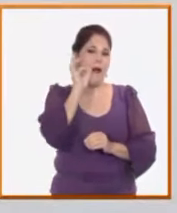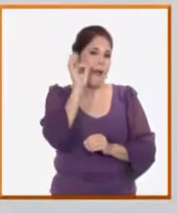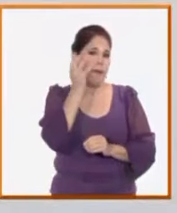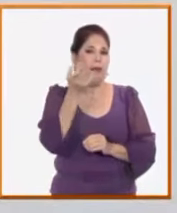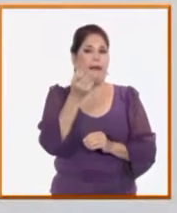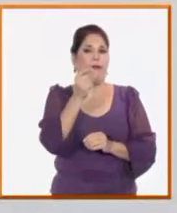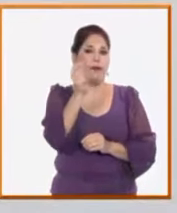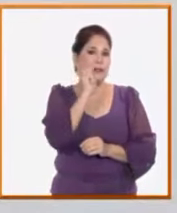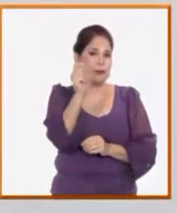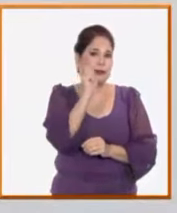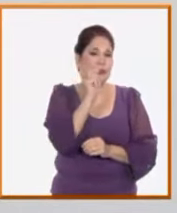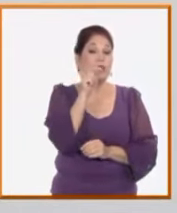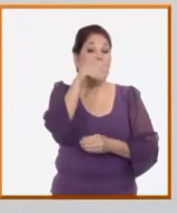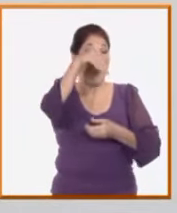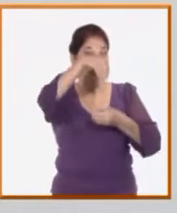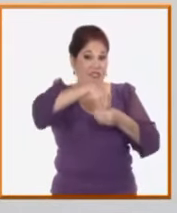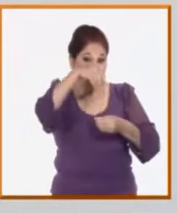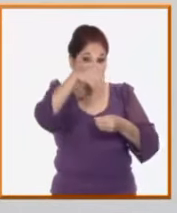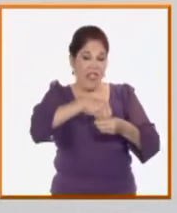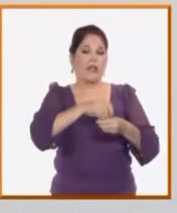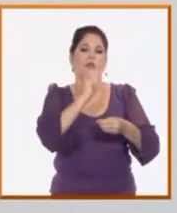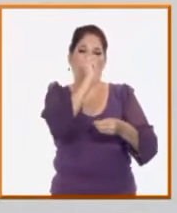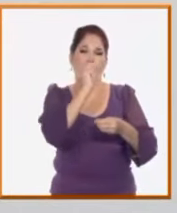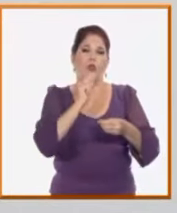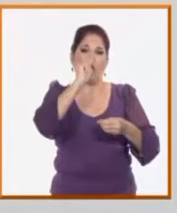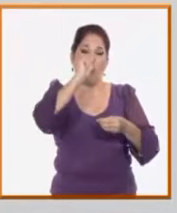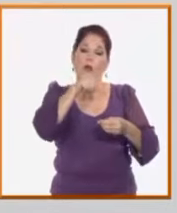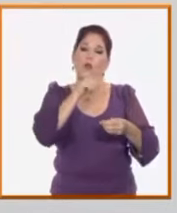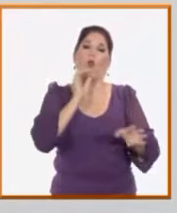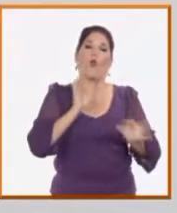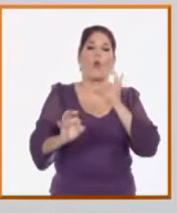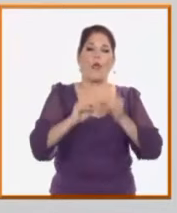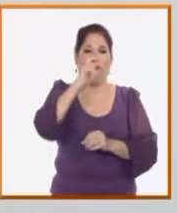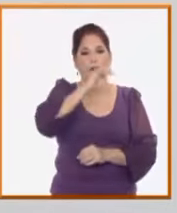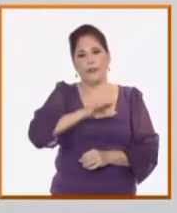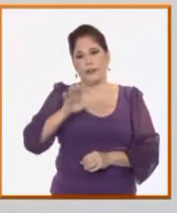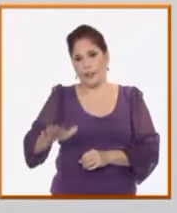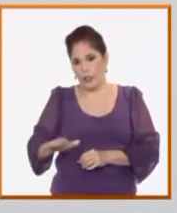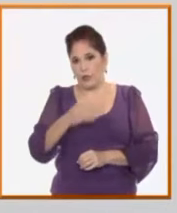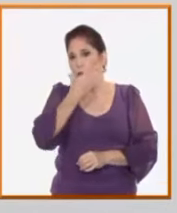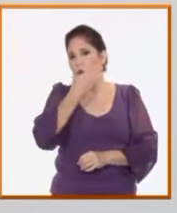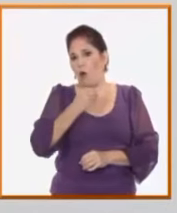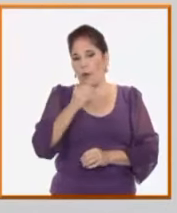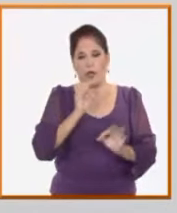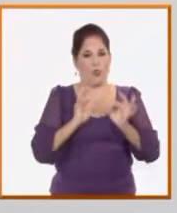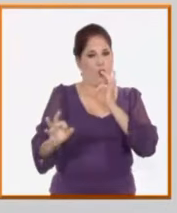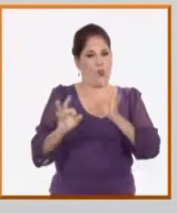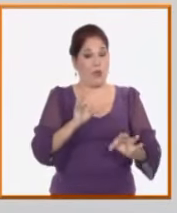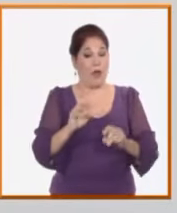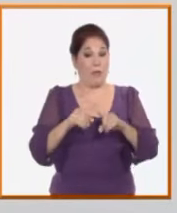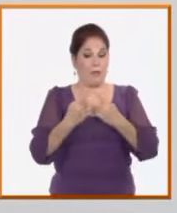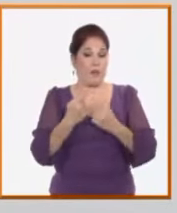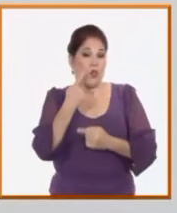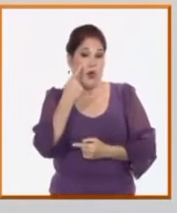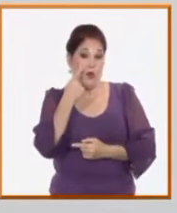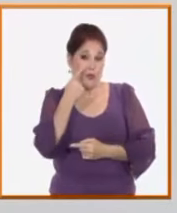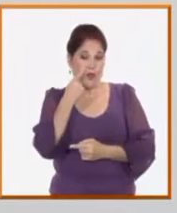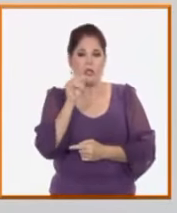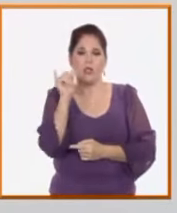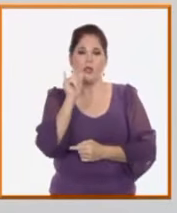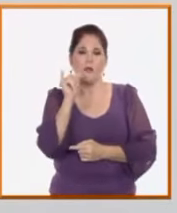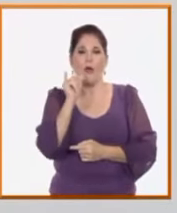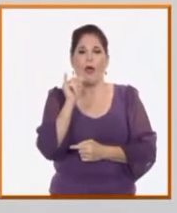informaciones que leí Halloween este de año Halloween sobre todo el año pasado que había mucha alerta desde los medios de